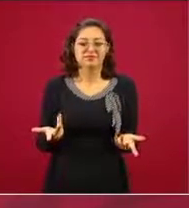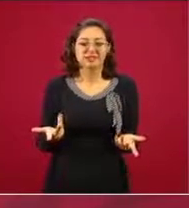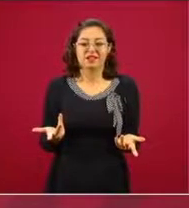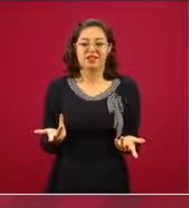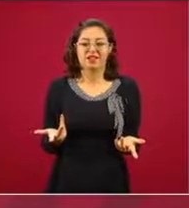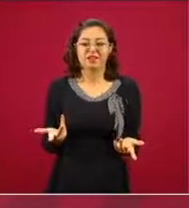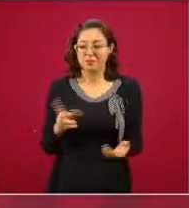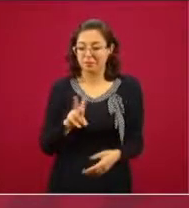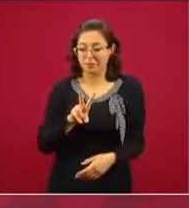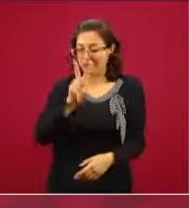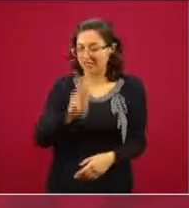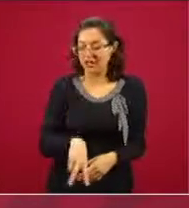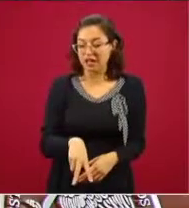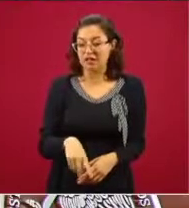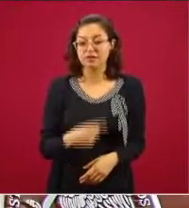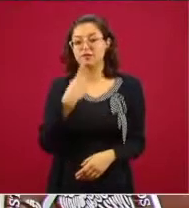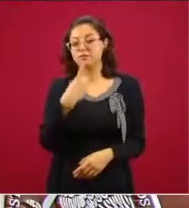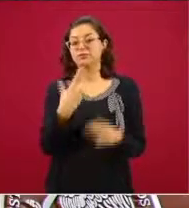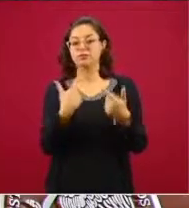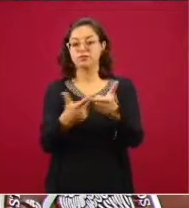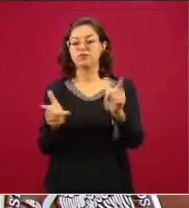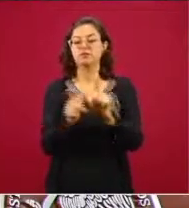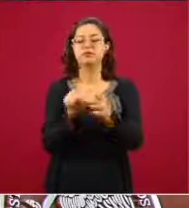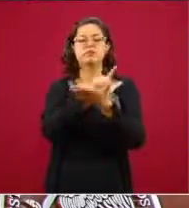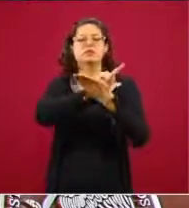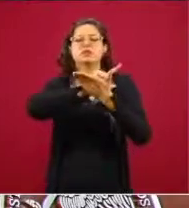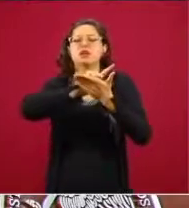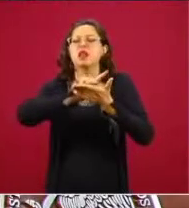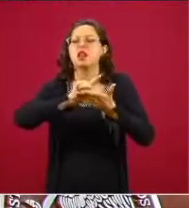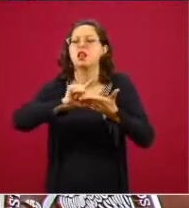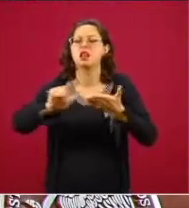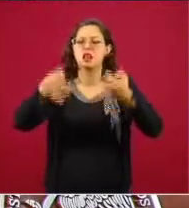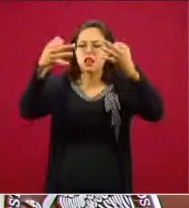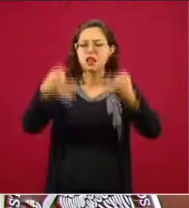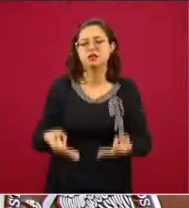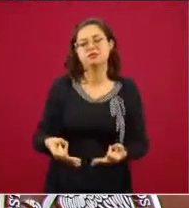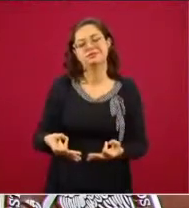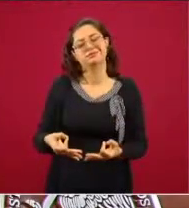haya un gremio puro. No,